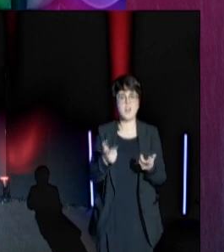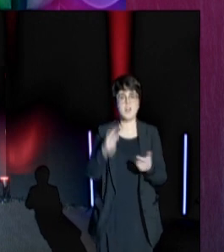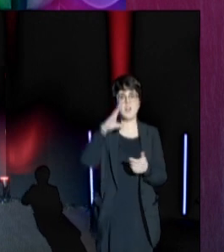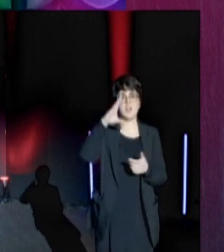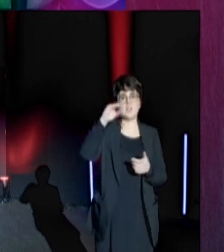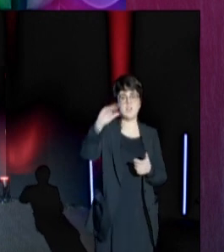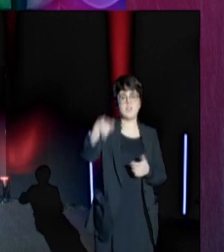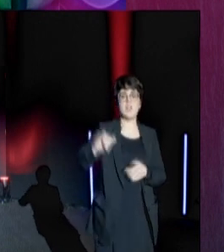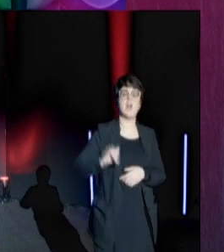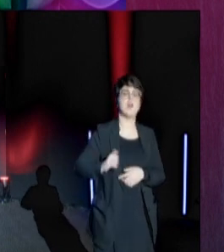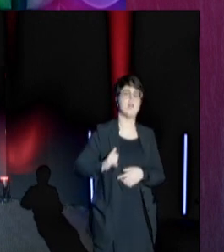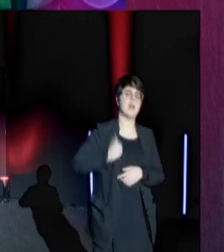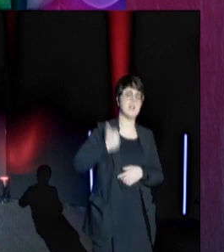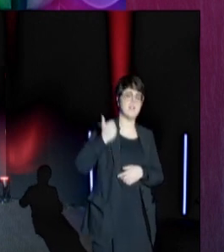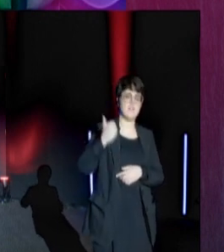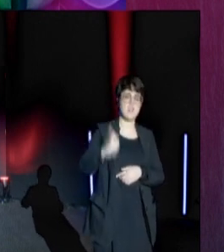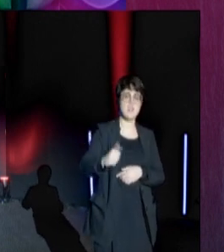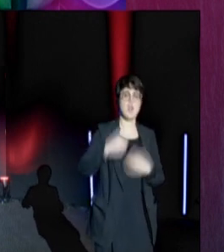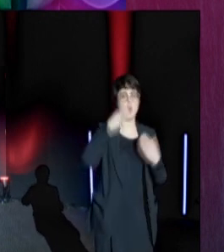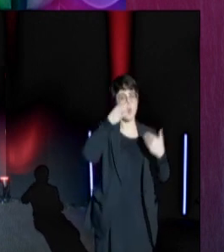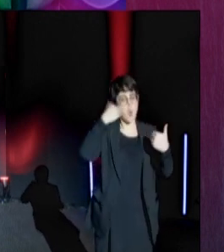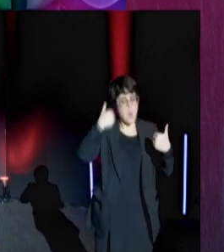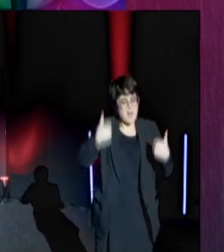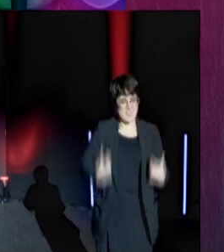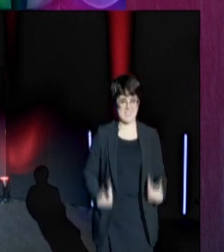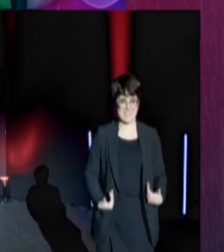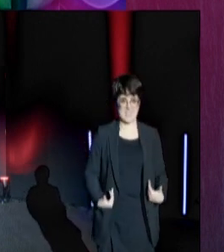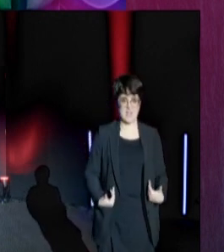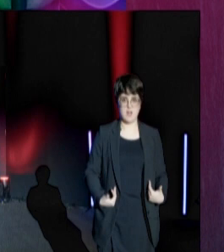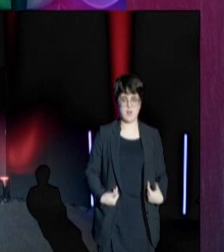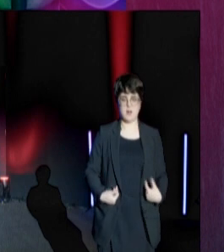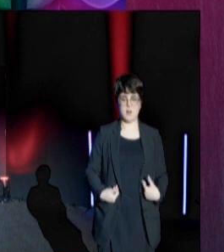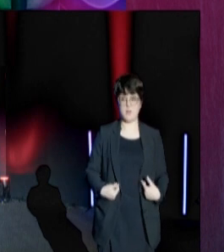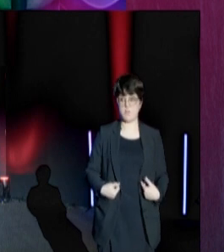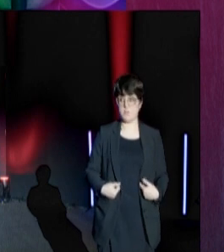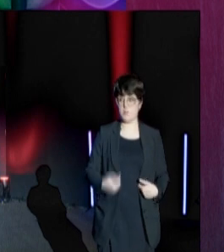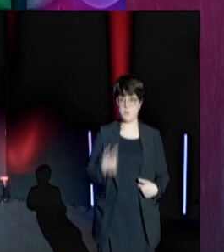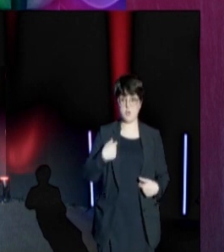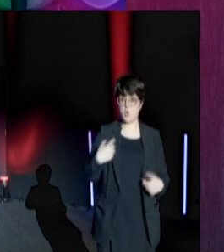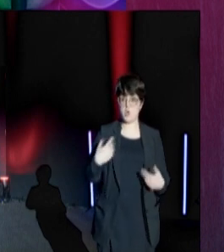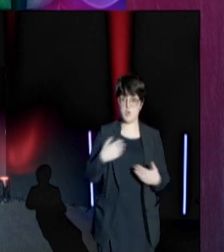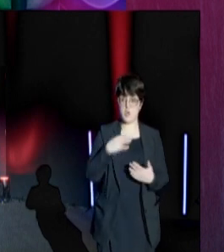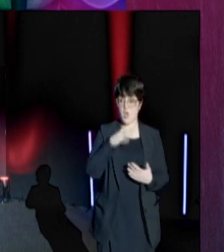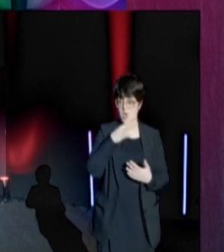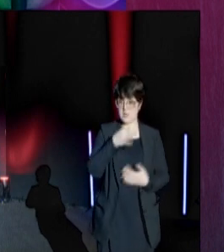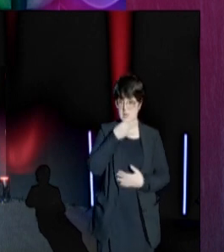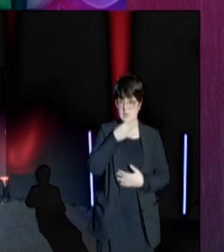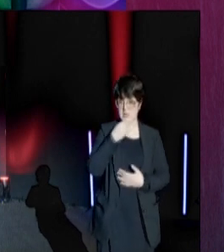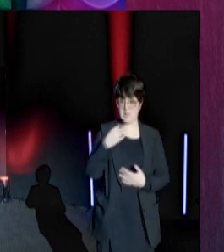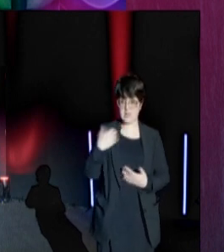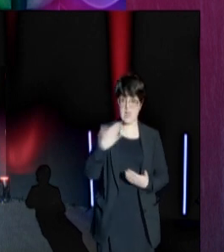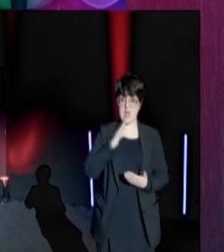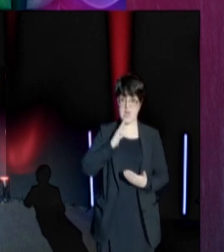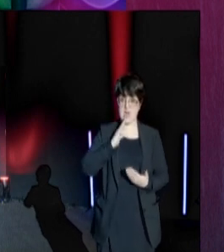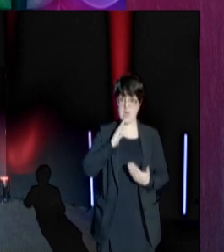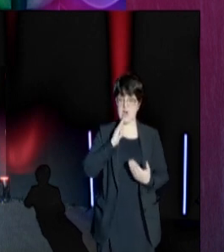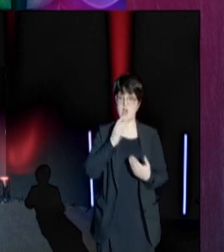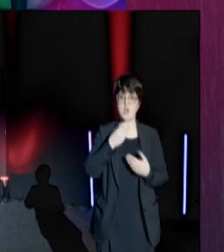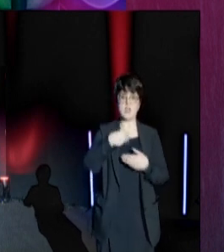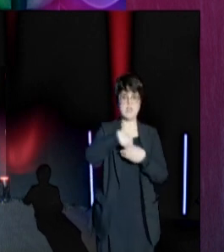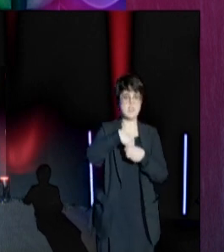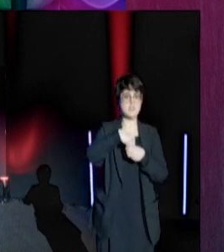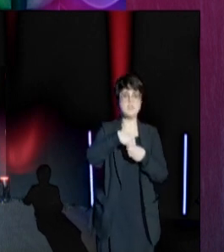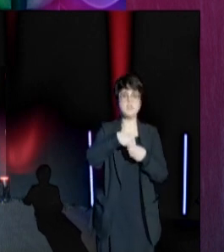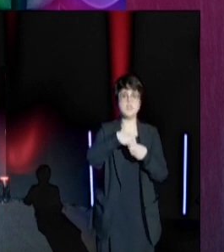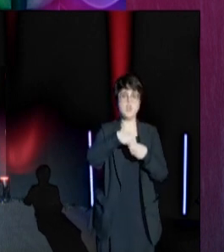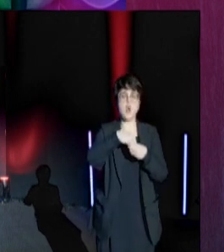artificial humanista es decir todo esto todo esto que estoy diciendo tenemos que marcarlo en un ámbito en el cual